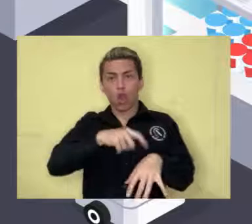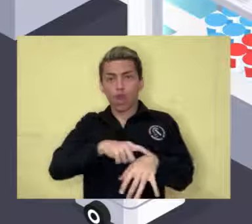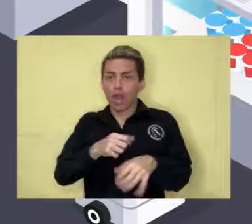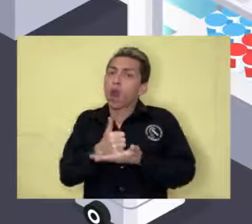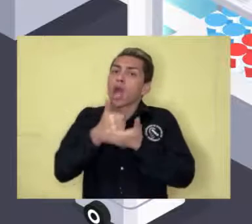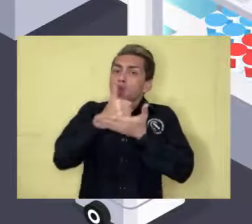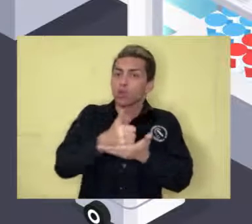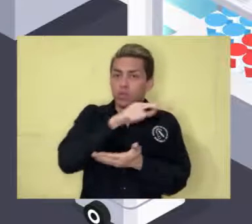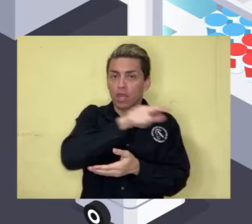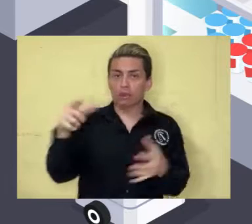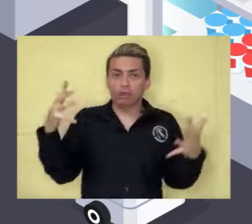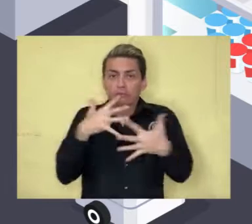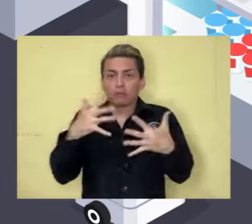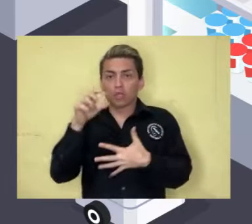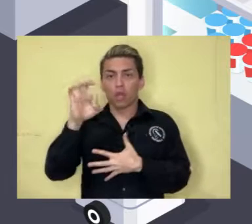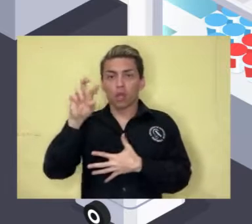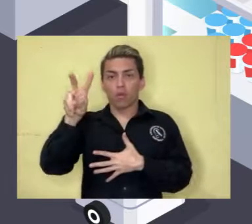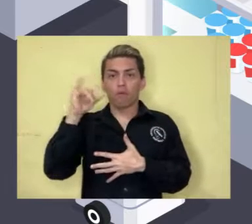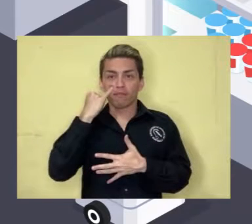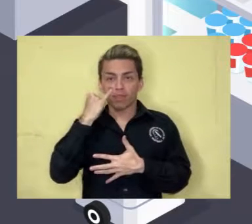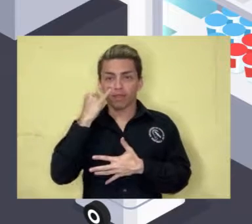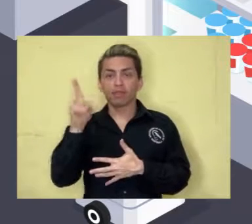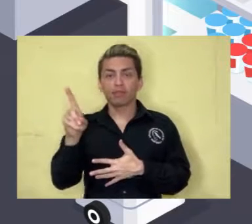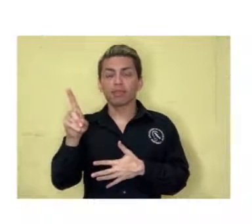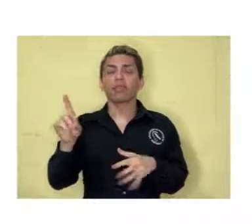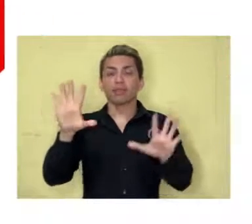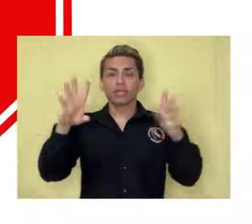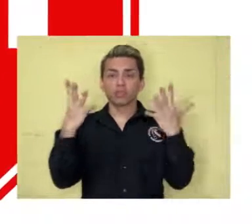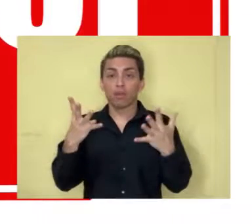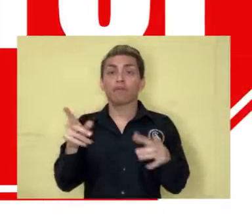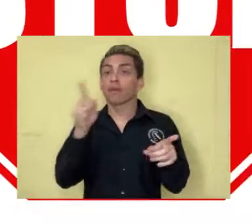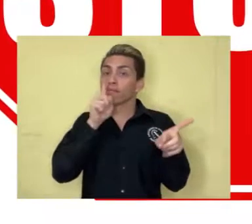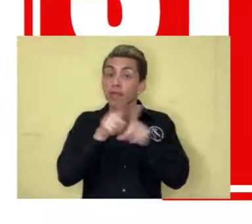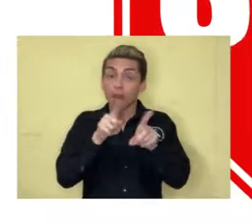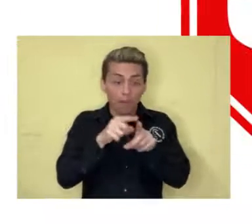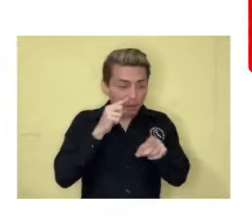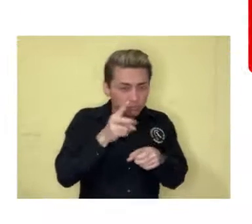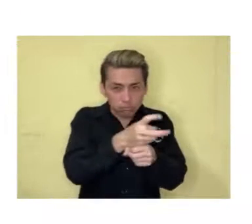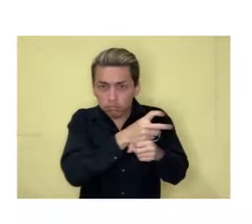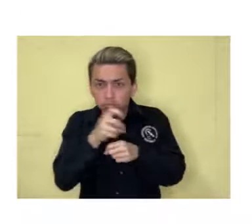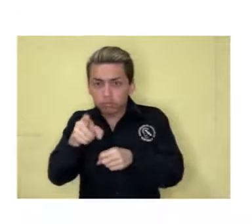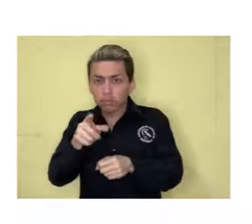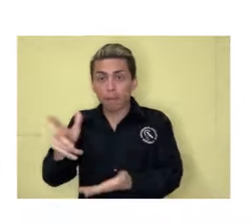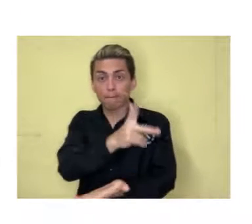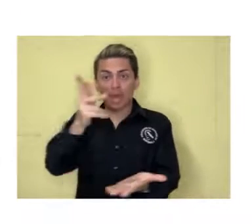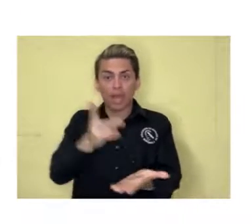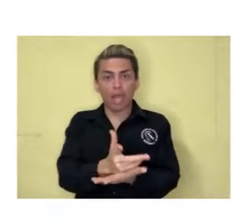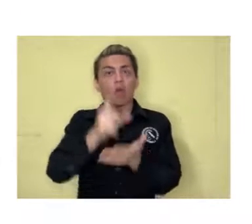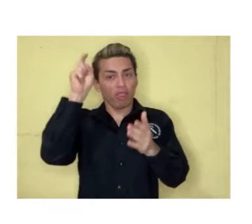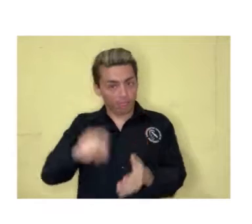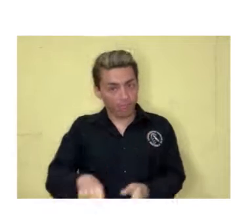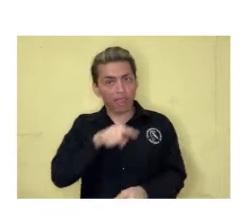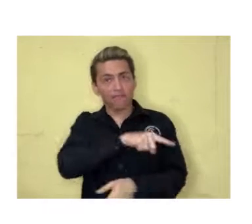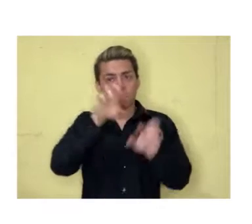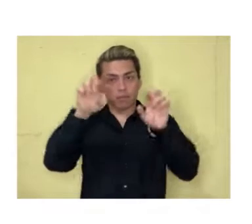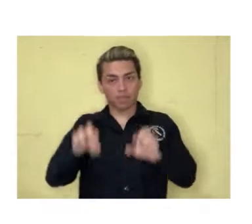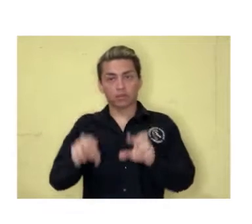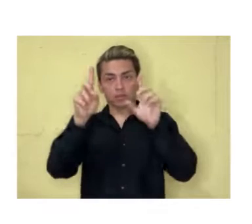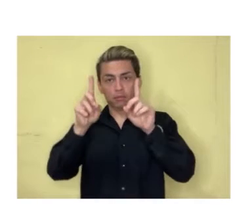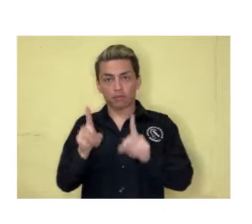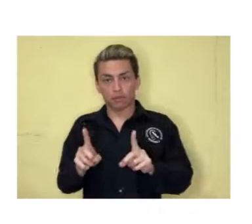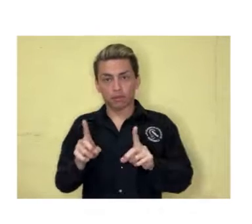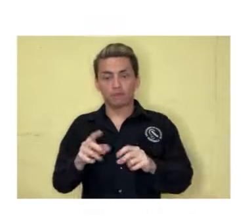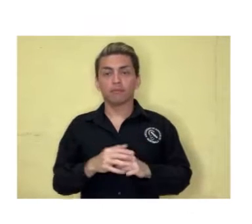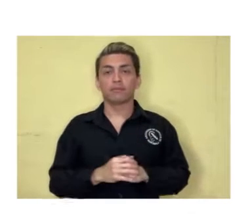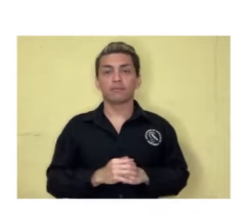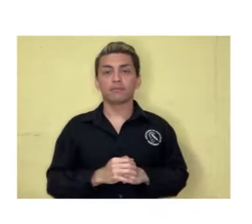horario preferencial ante la crisis del COVID-19. Además, vigilar que el estacionamiento sea ocupado por personas